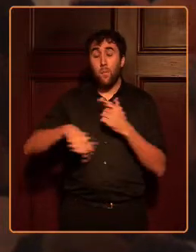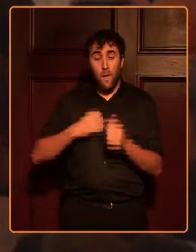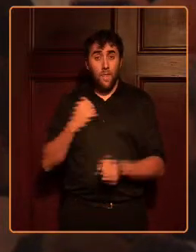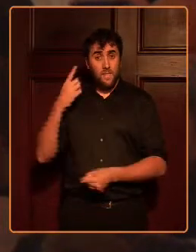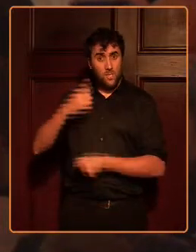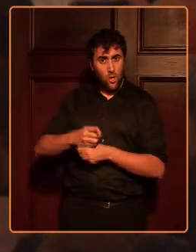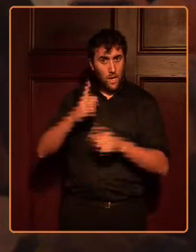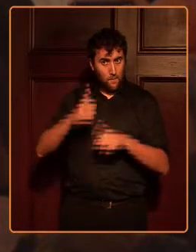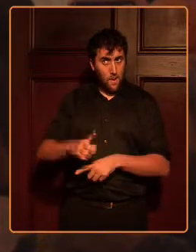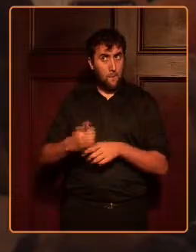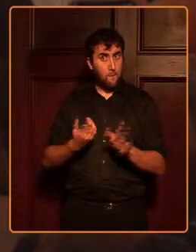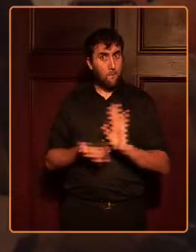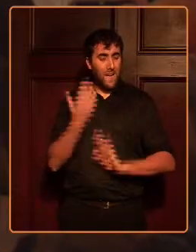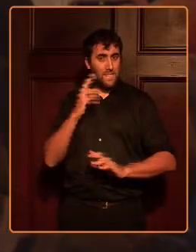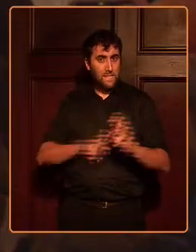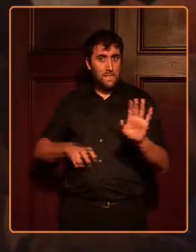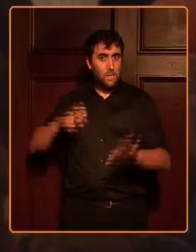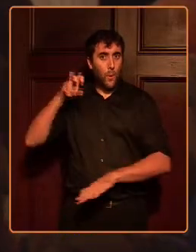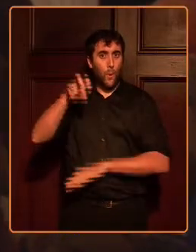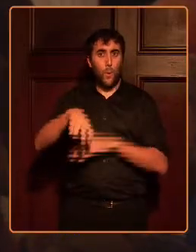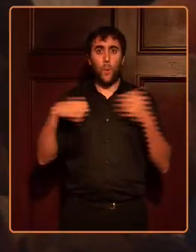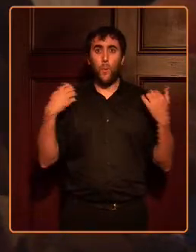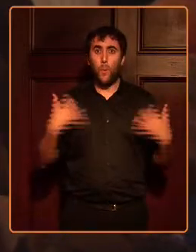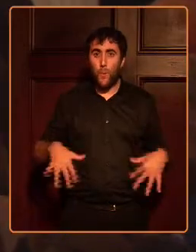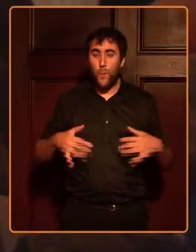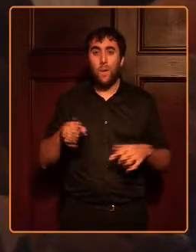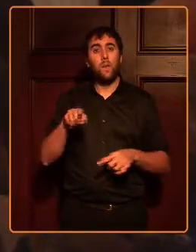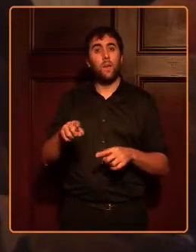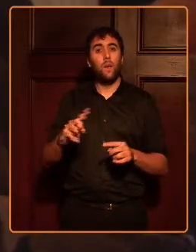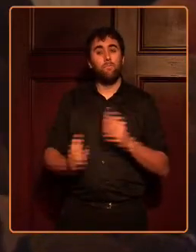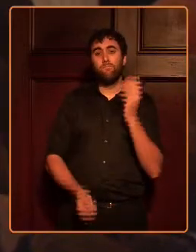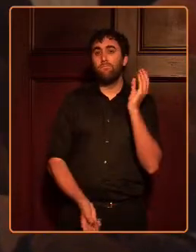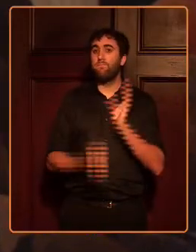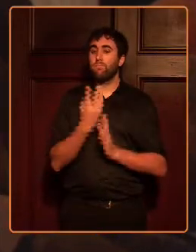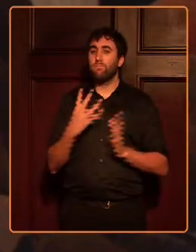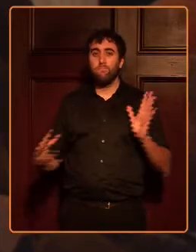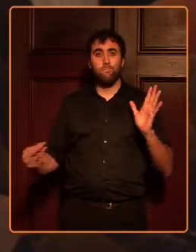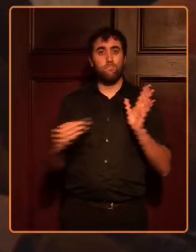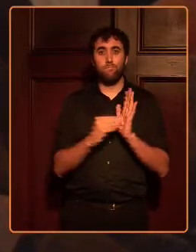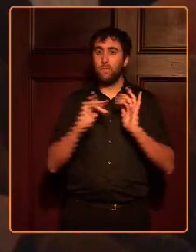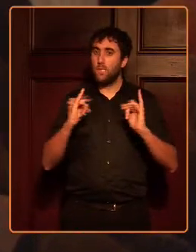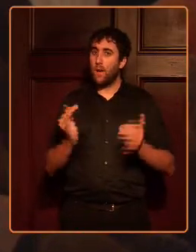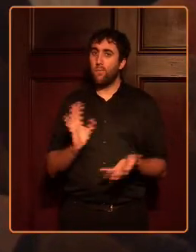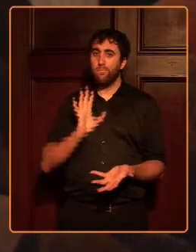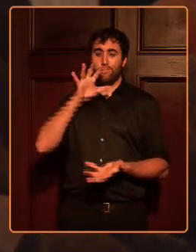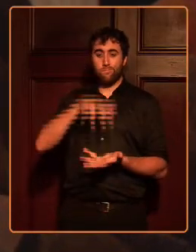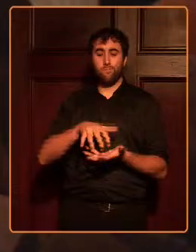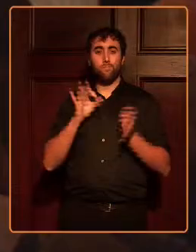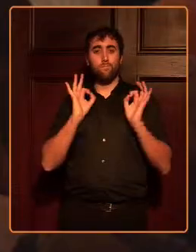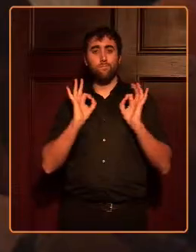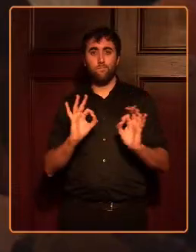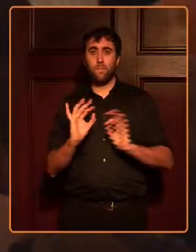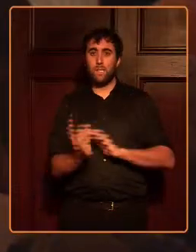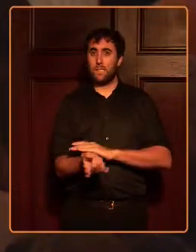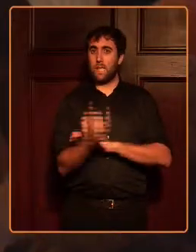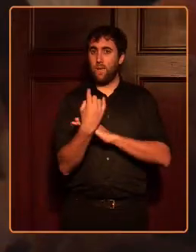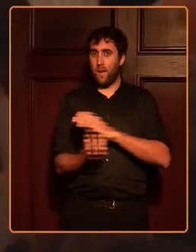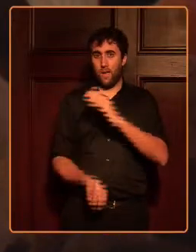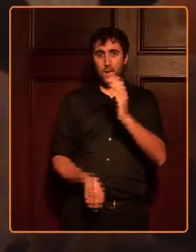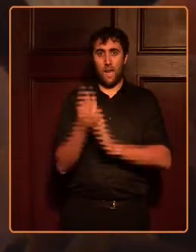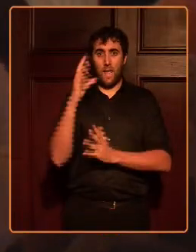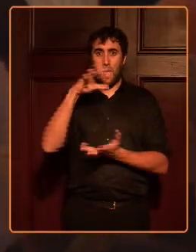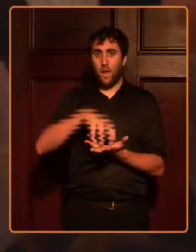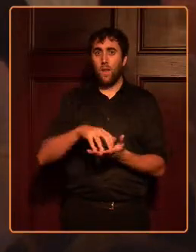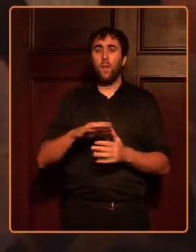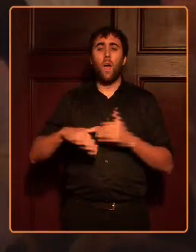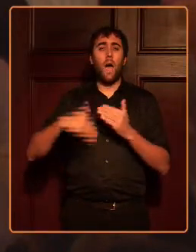tomó, y capaz que más audaz todavía, fue crear una institucionalidad que se dedicara a esto, que luego con los